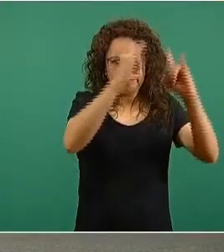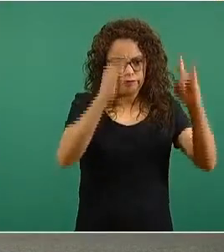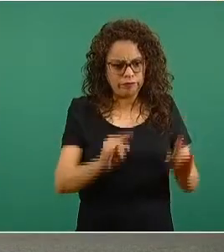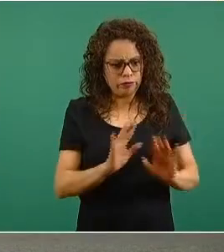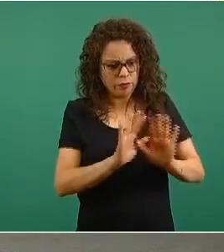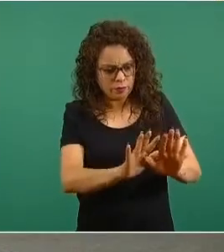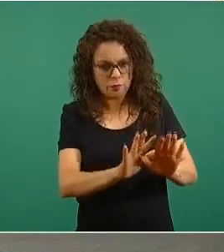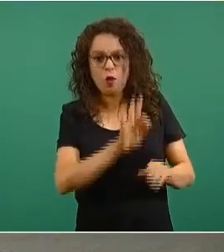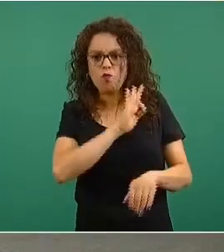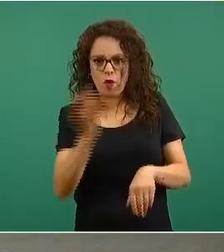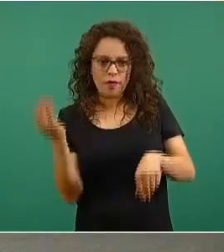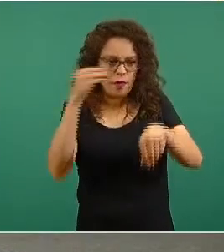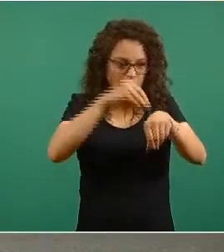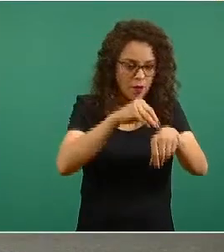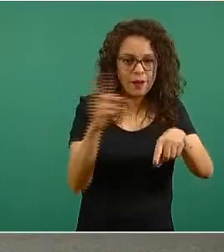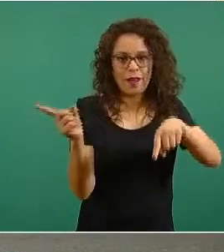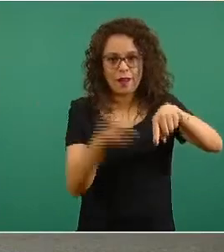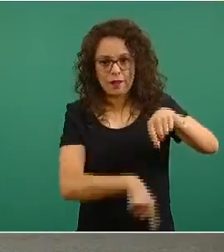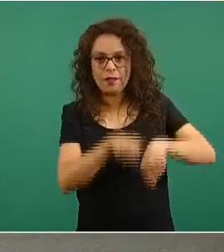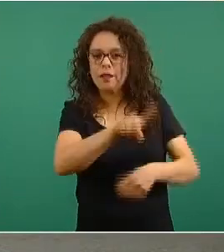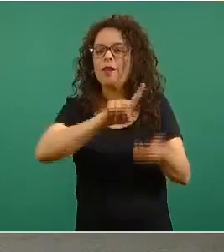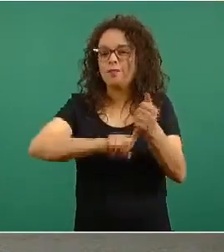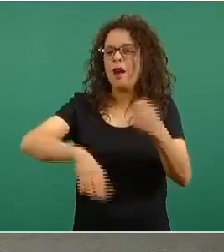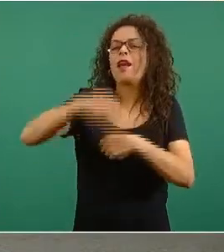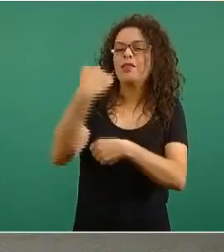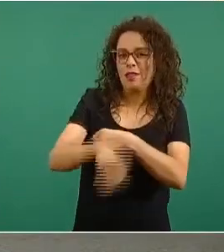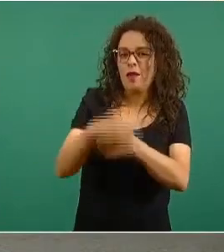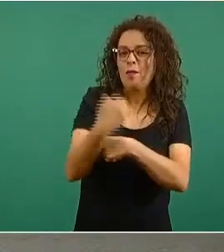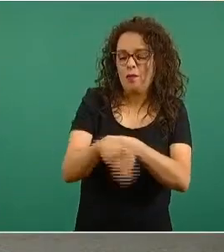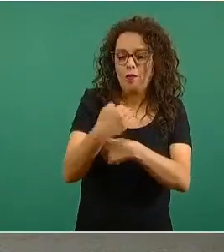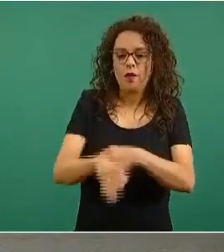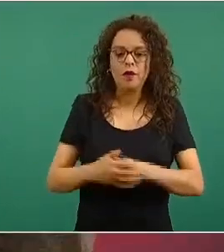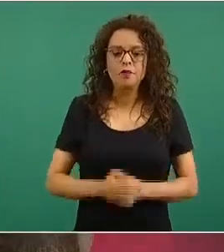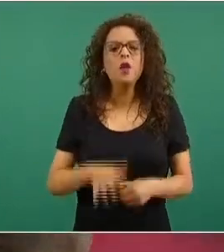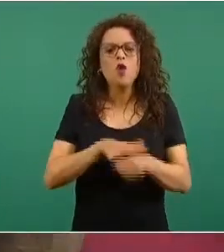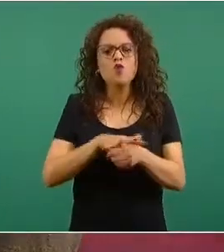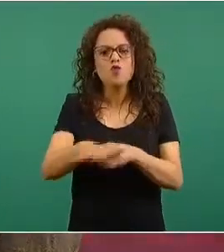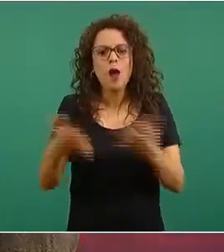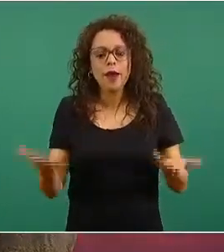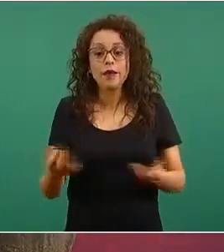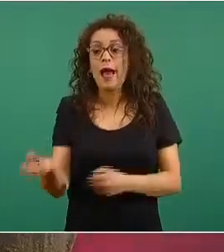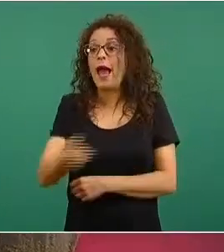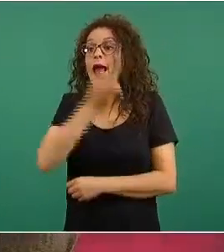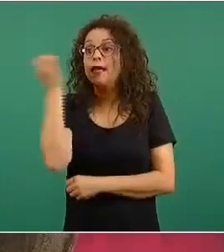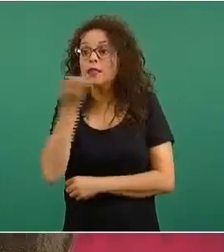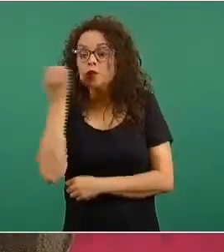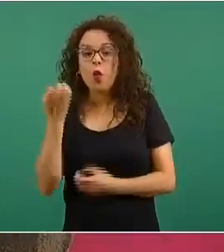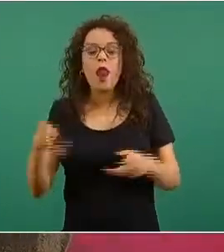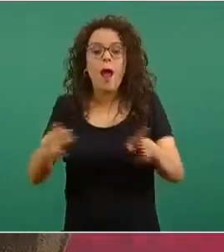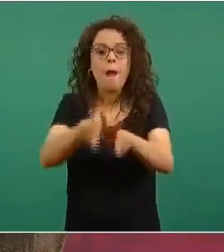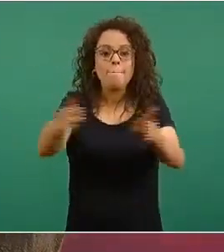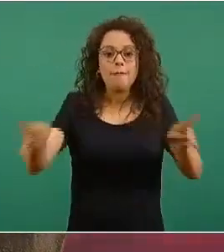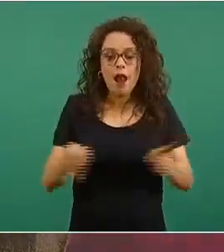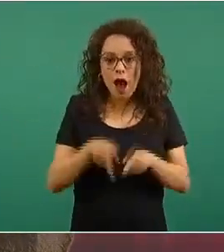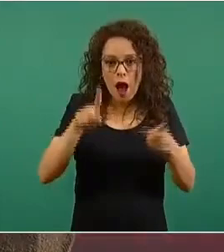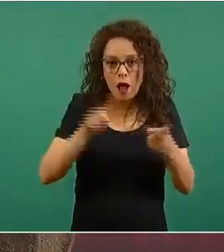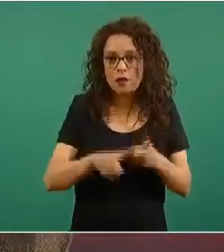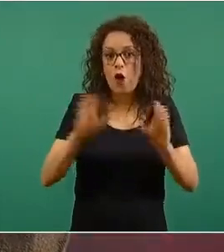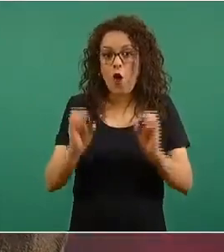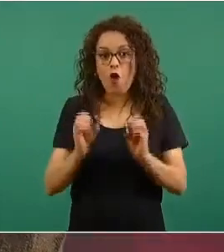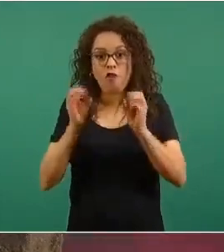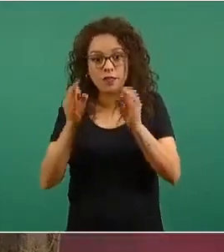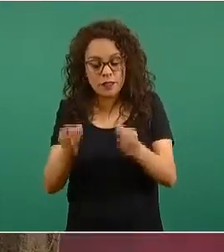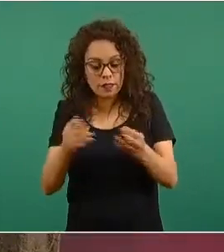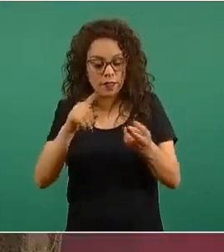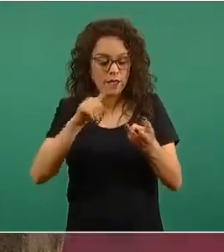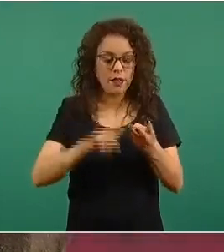son instalaciones temporales. ¿Qué instalaciones son? Escuelas, plazas públicas, oficinas